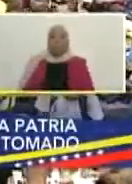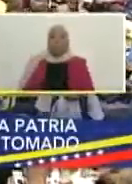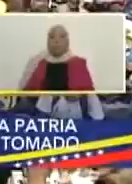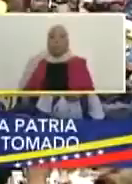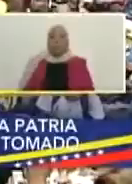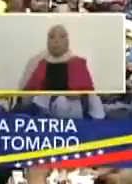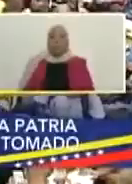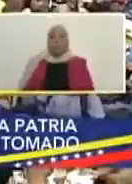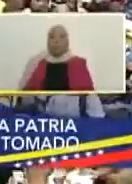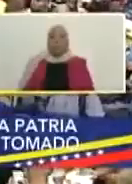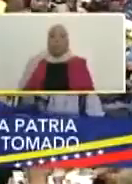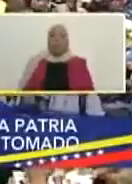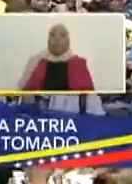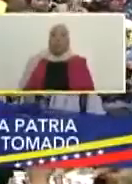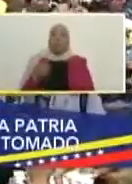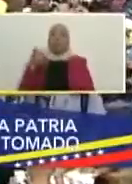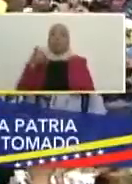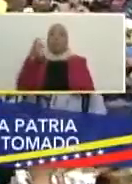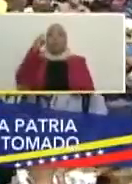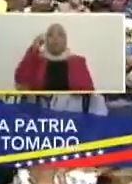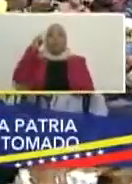Dentro de unos días